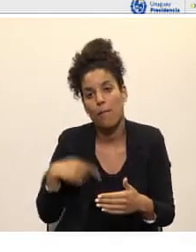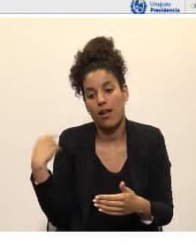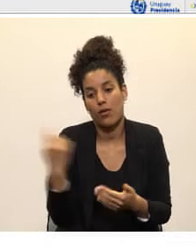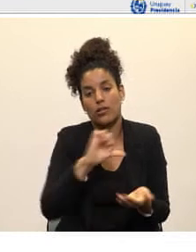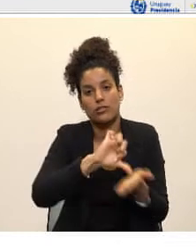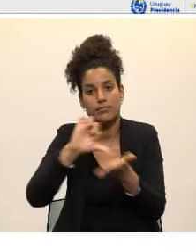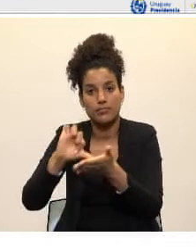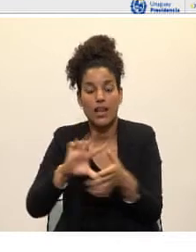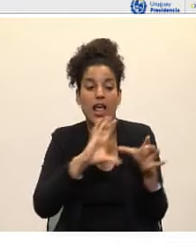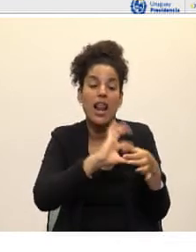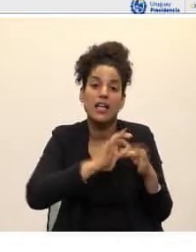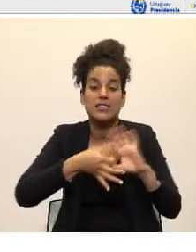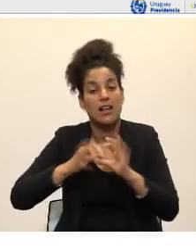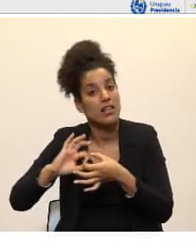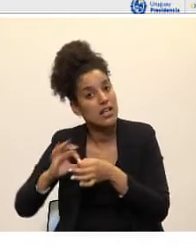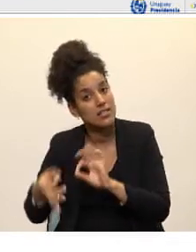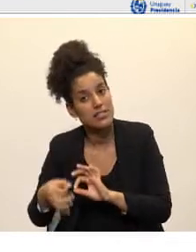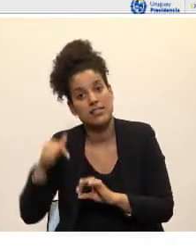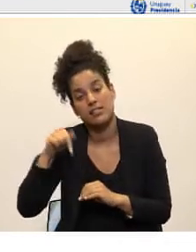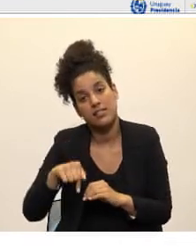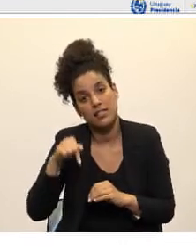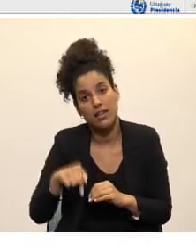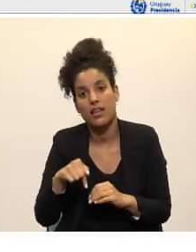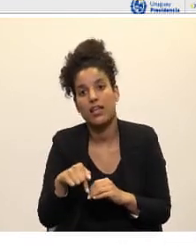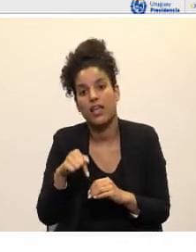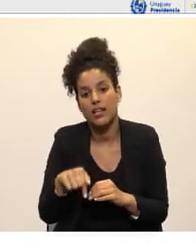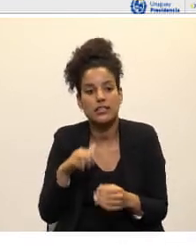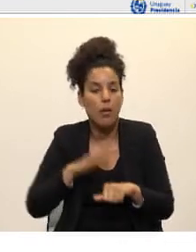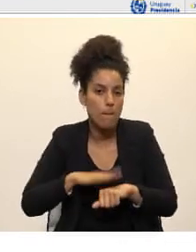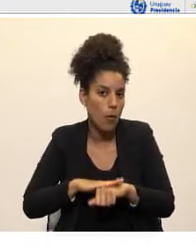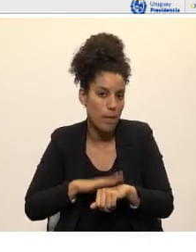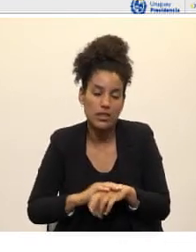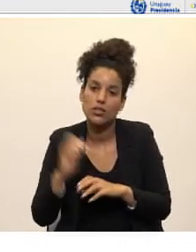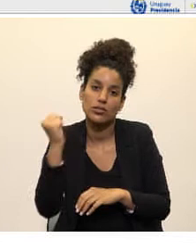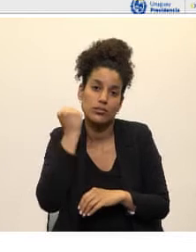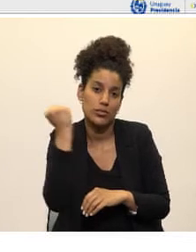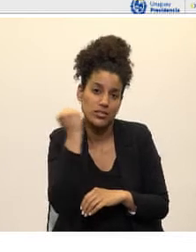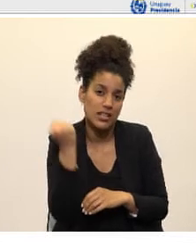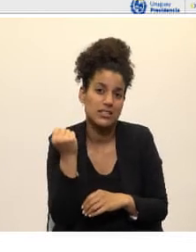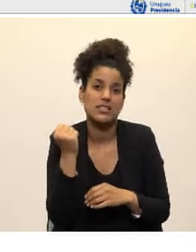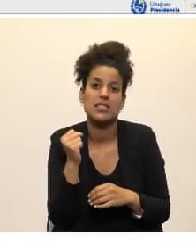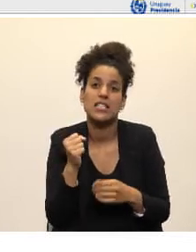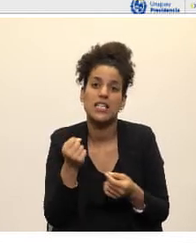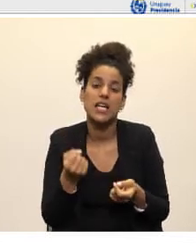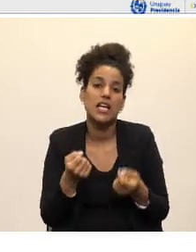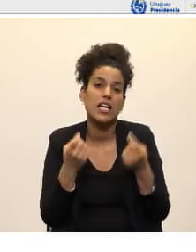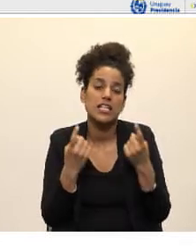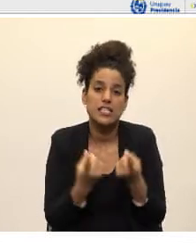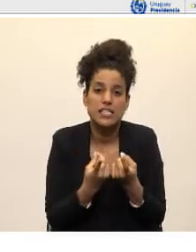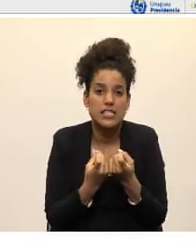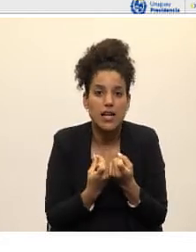alianzas, creo que estos tiempos, y esto también la pandemia nos lo ha mostrado, necesita de puentes, de